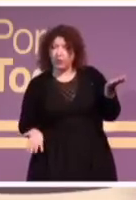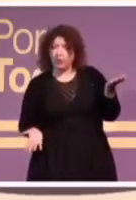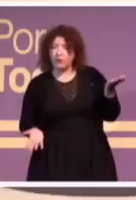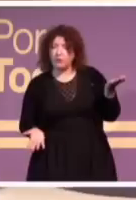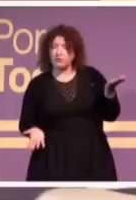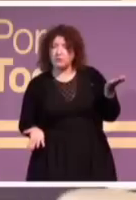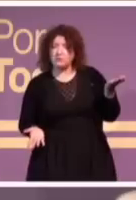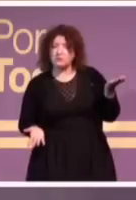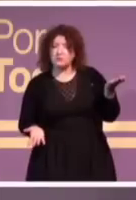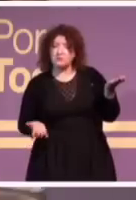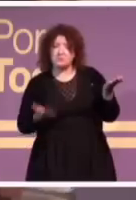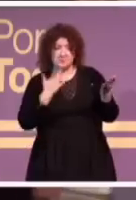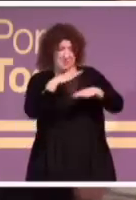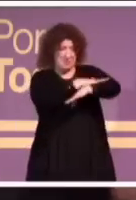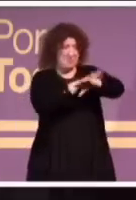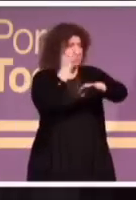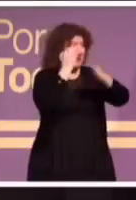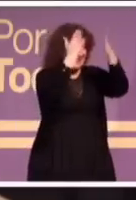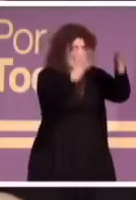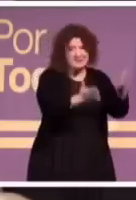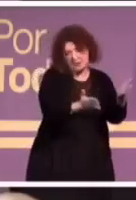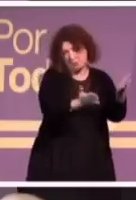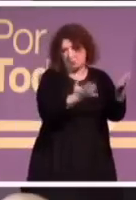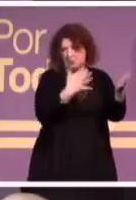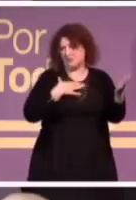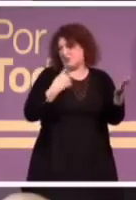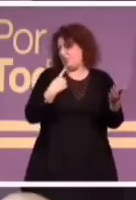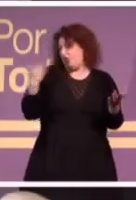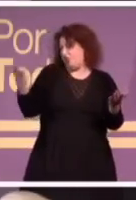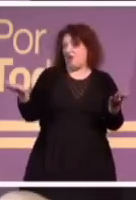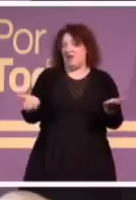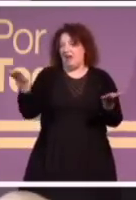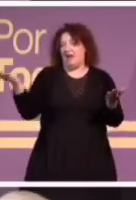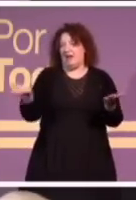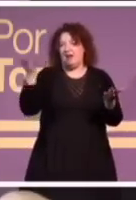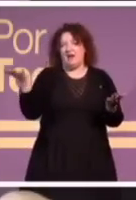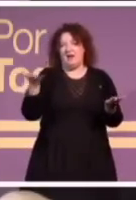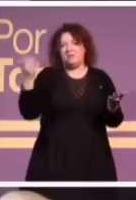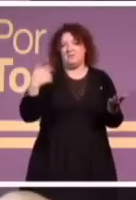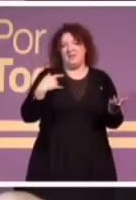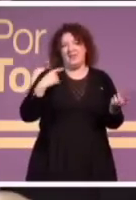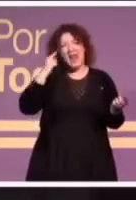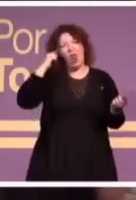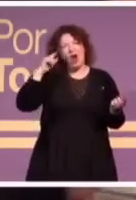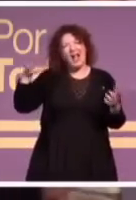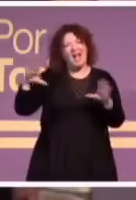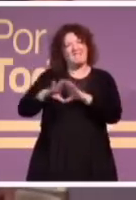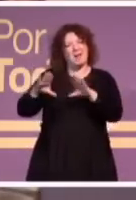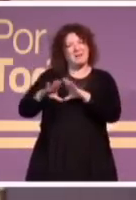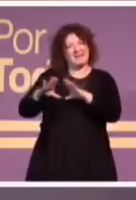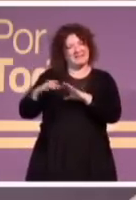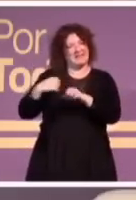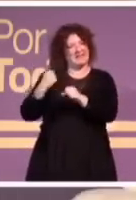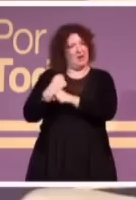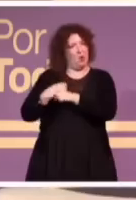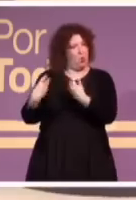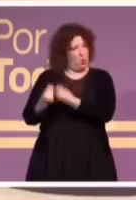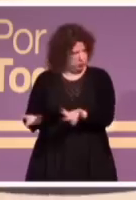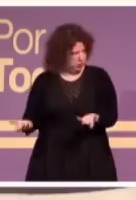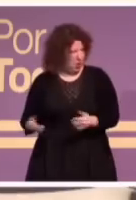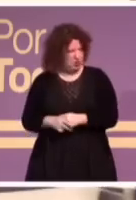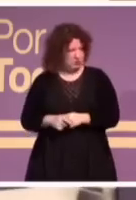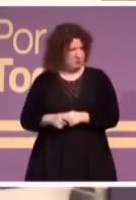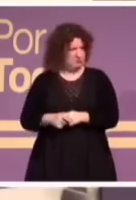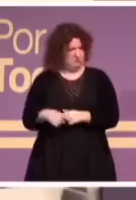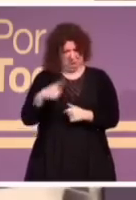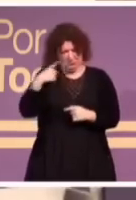decir a una ministra, ¿por qué no se lo voy a poder decir a la loca feminista con la que trabajo o a